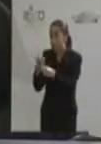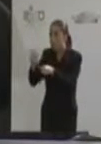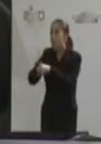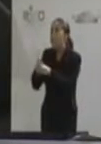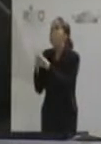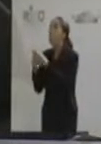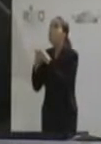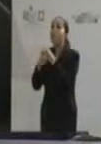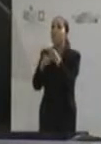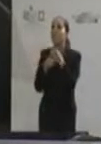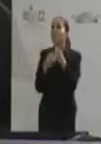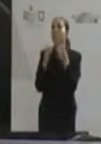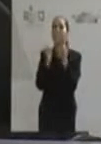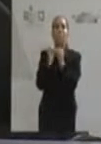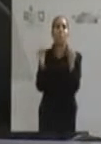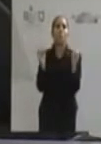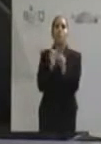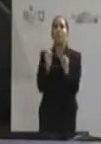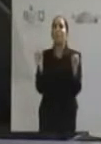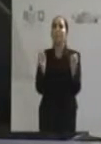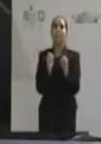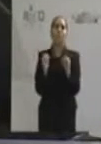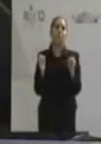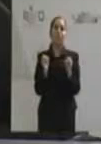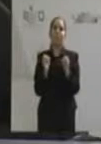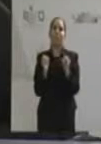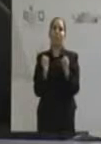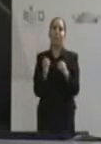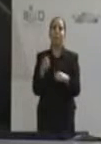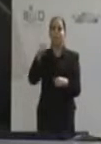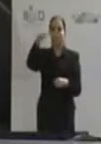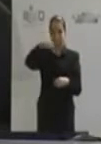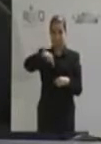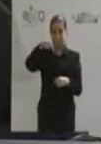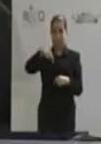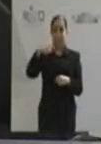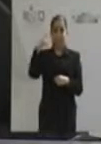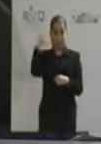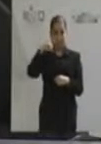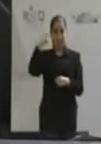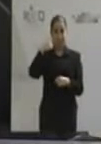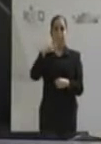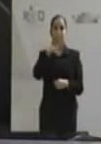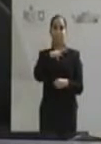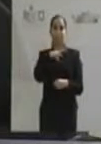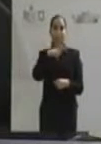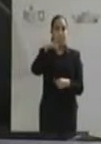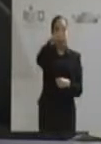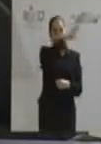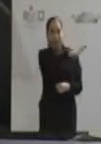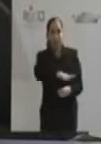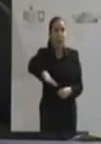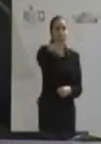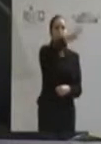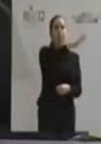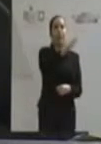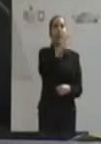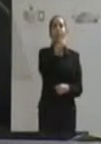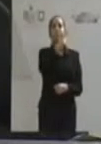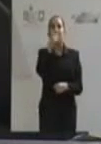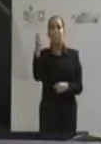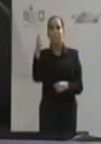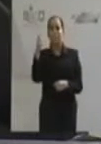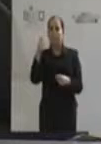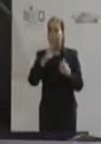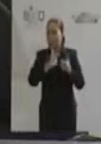En Querétaro existe la Ciudad de la Salud, y de las 100 hectáreas destinadas para la Ciudad de la